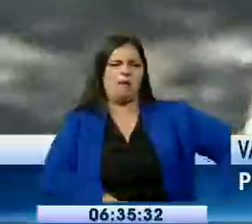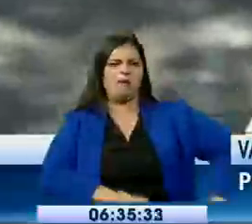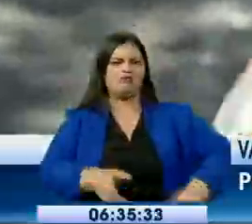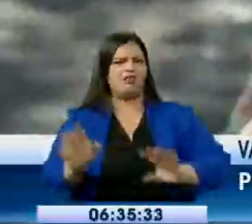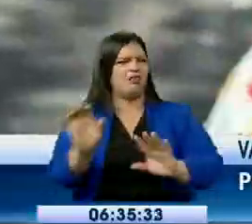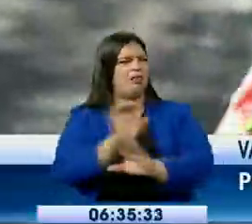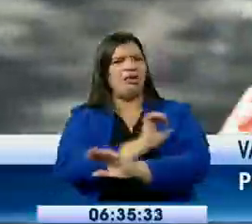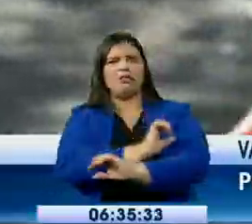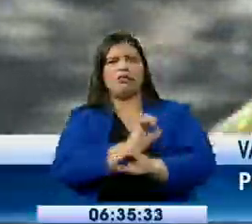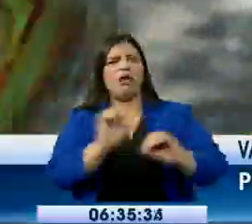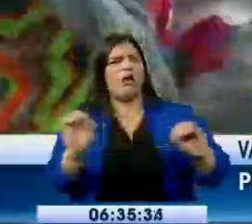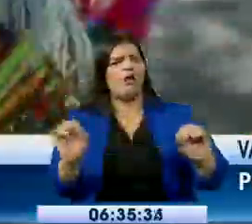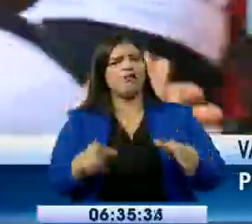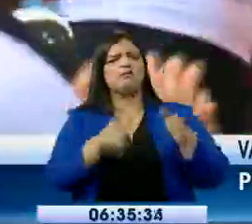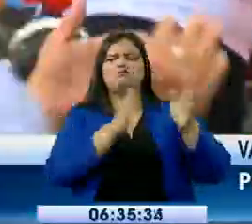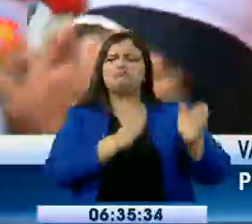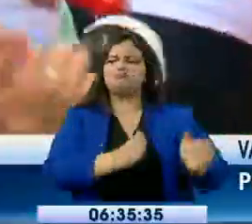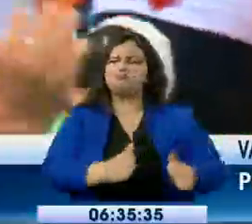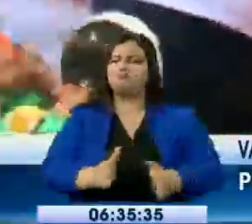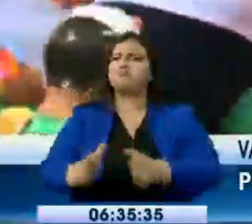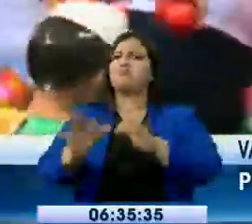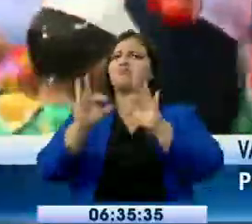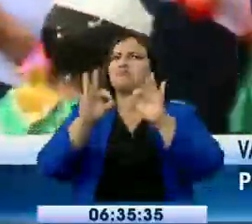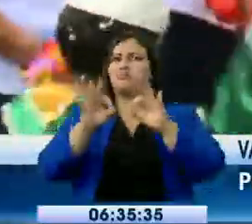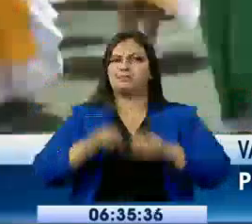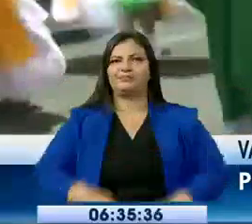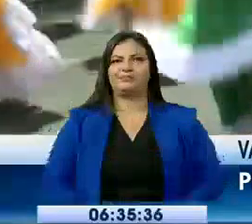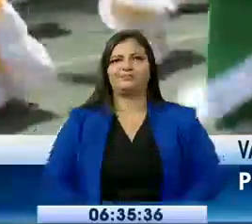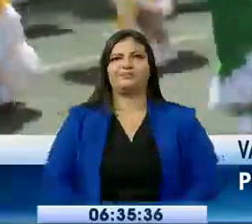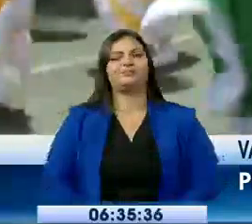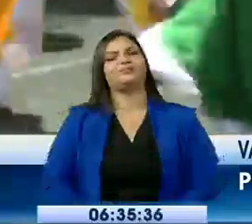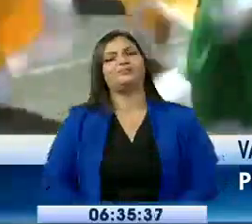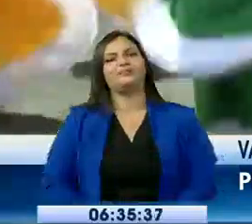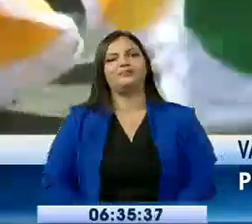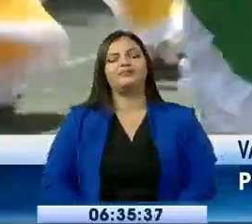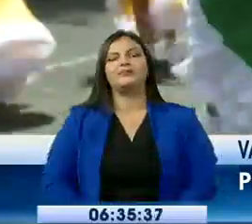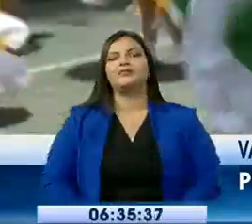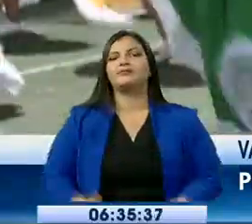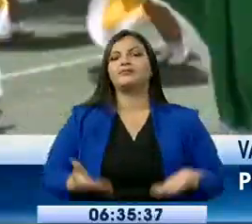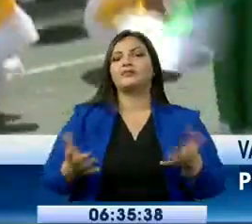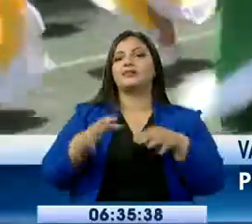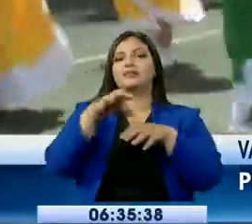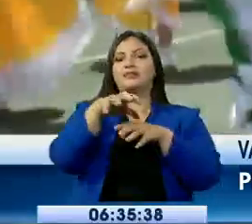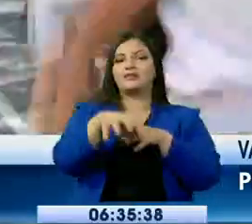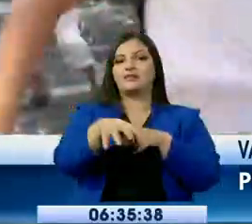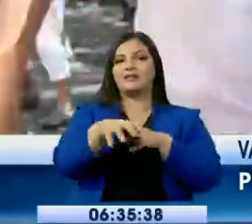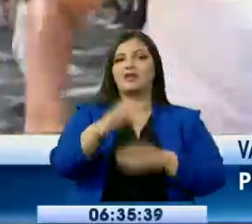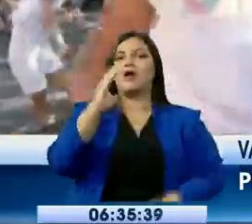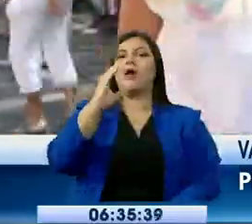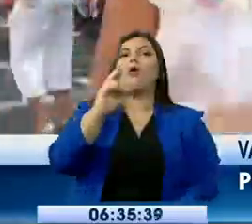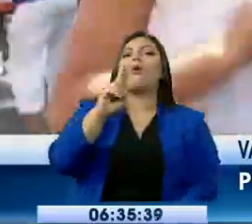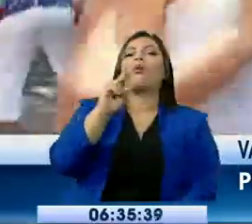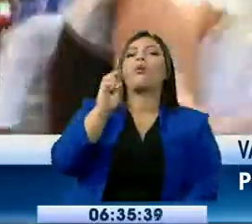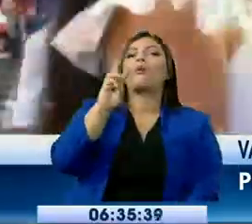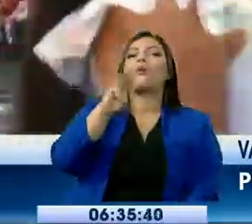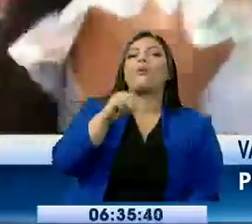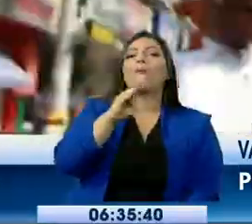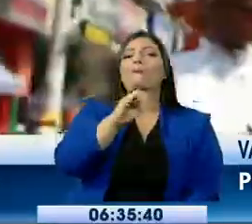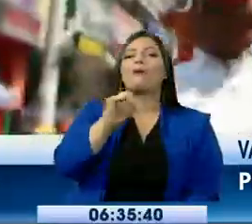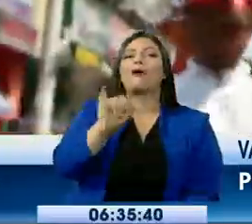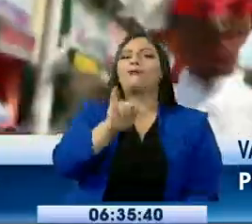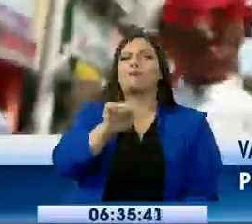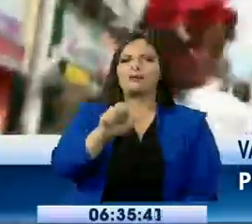La parroquia de Cumbayá no se quedó atrás y también mostró su alegría y camaradería en un desfile lleno